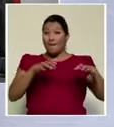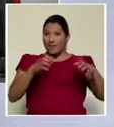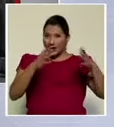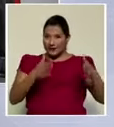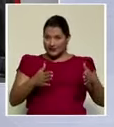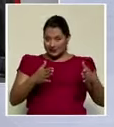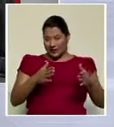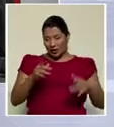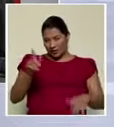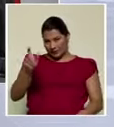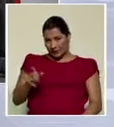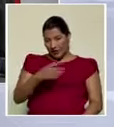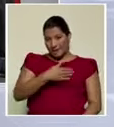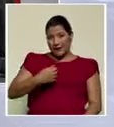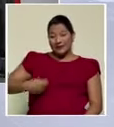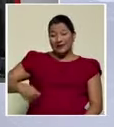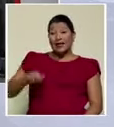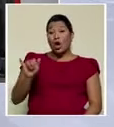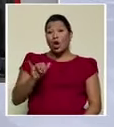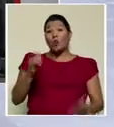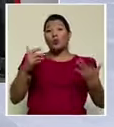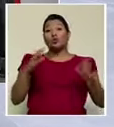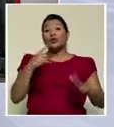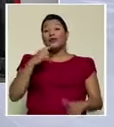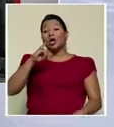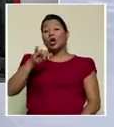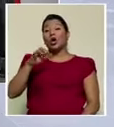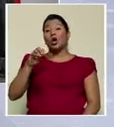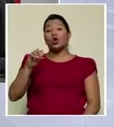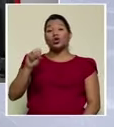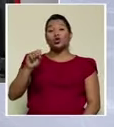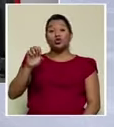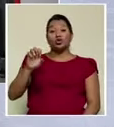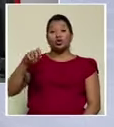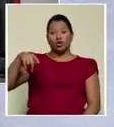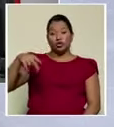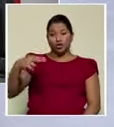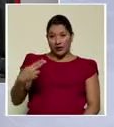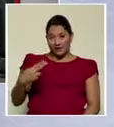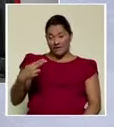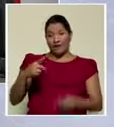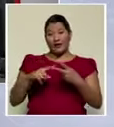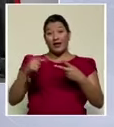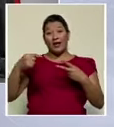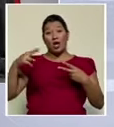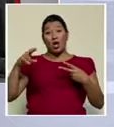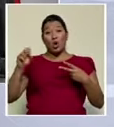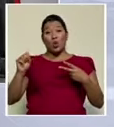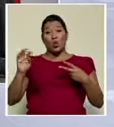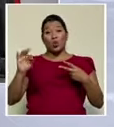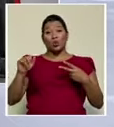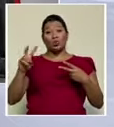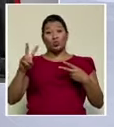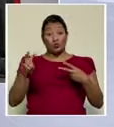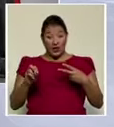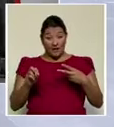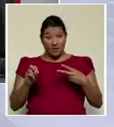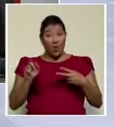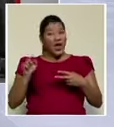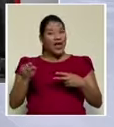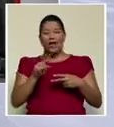lo señalaban Joseph y Gustavo Araya, no quería poner en juego la credibilidad